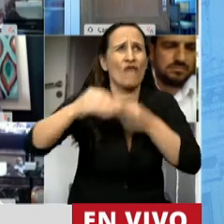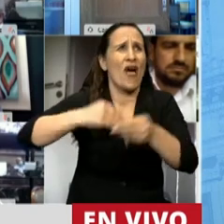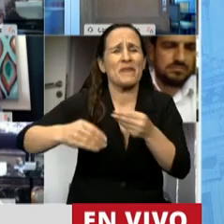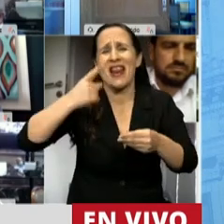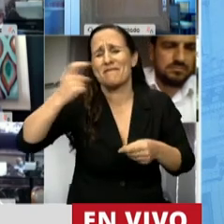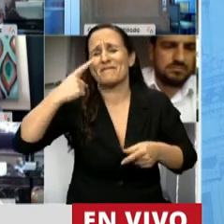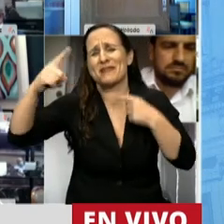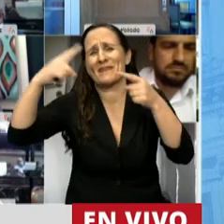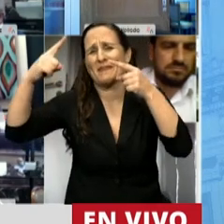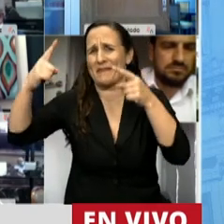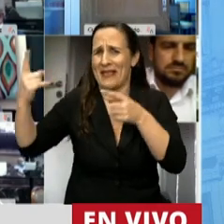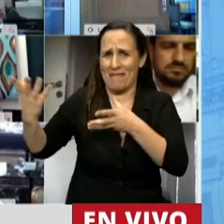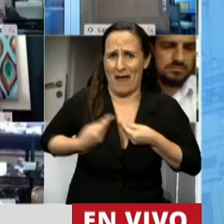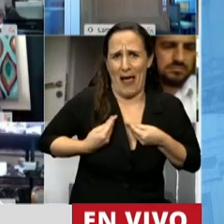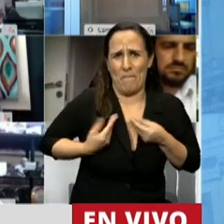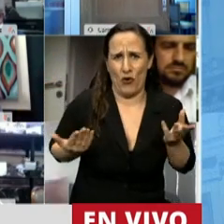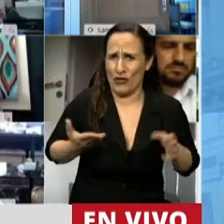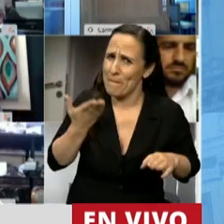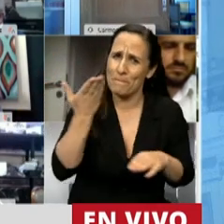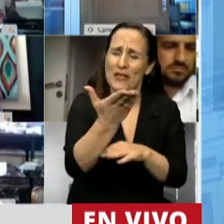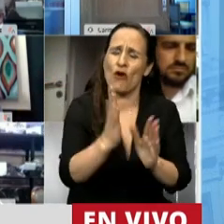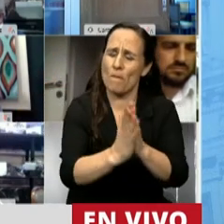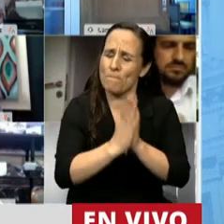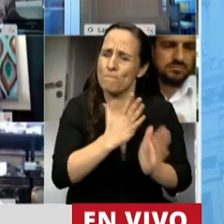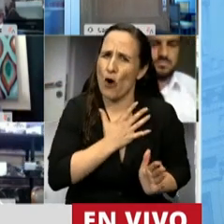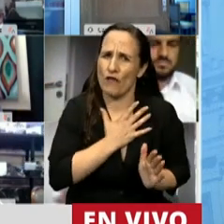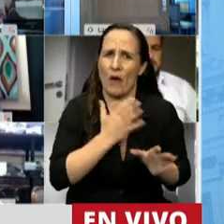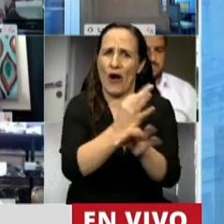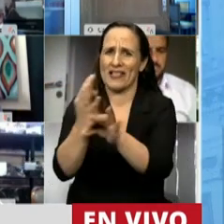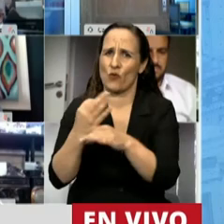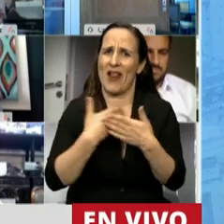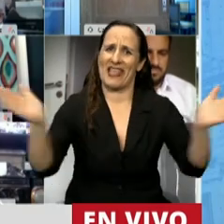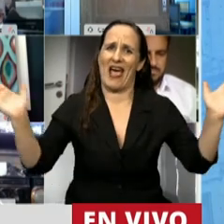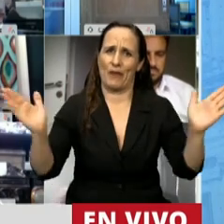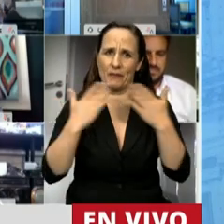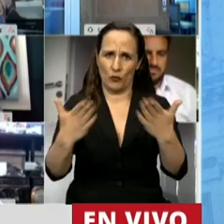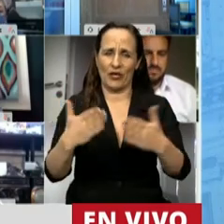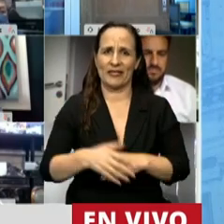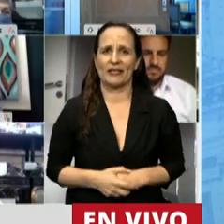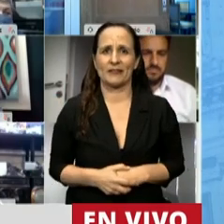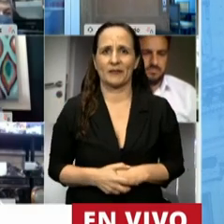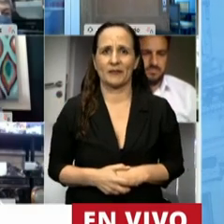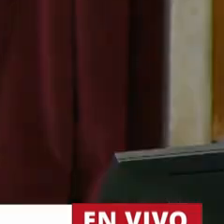familias, le pido por favor que abran las escuelas. Muchas gracias. Gracias, diputado.